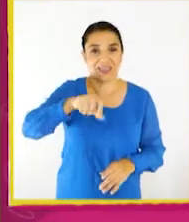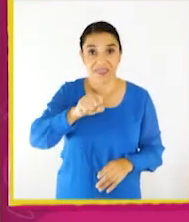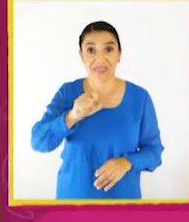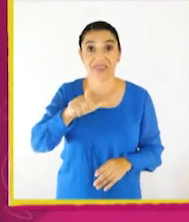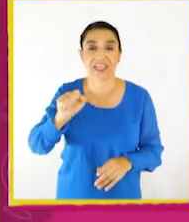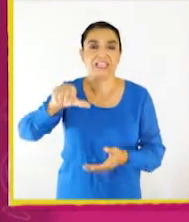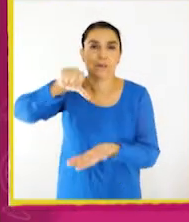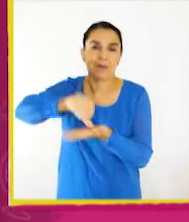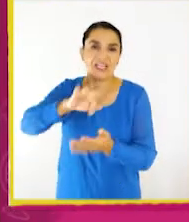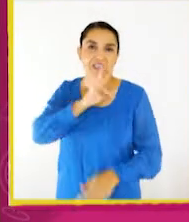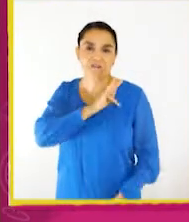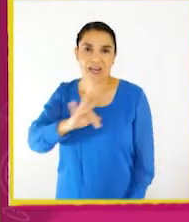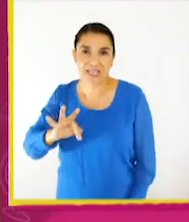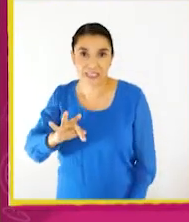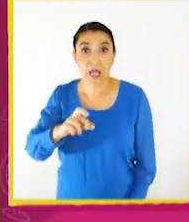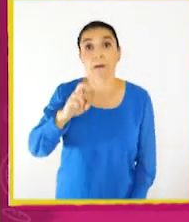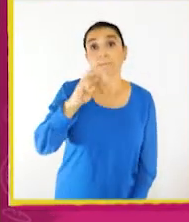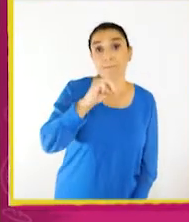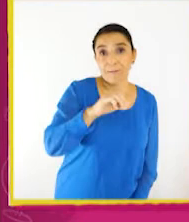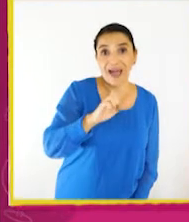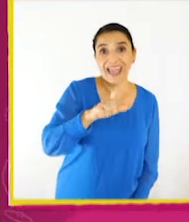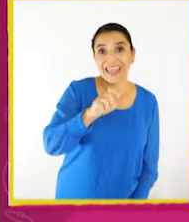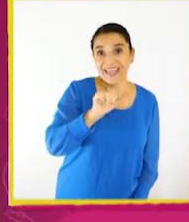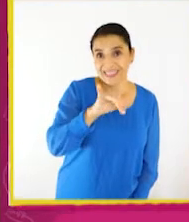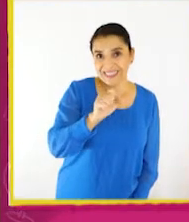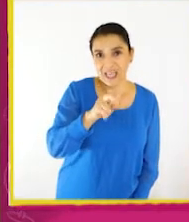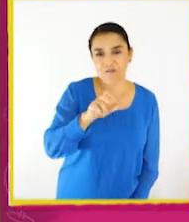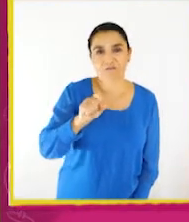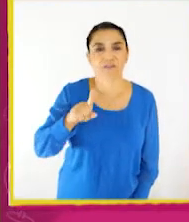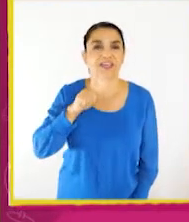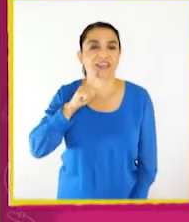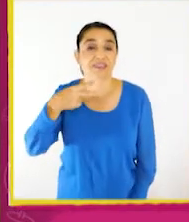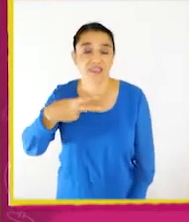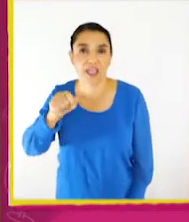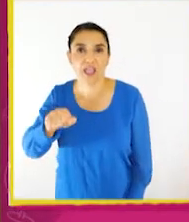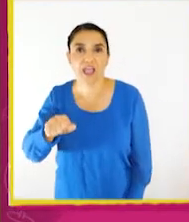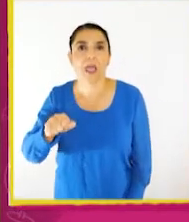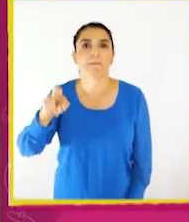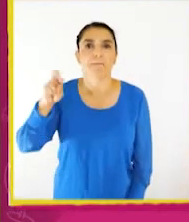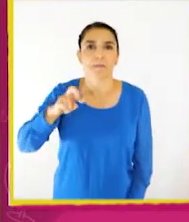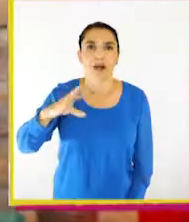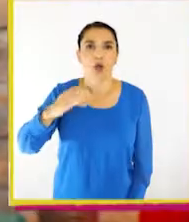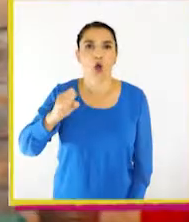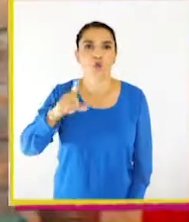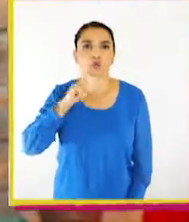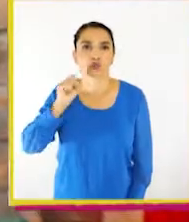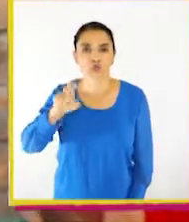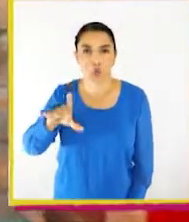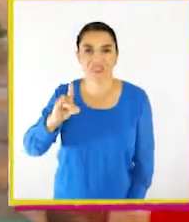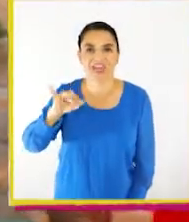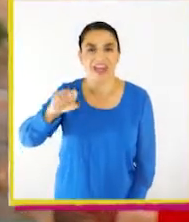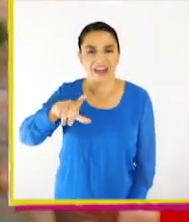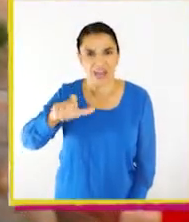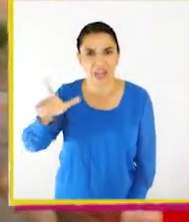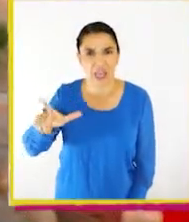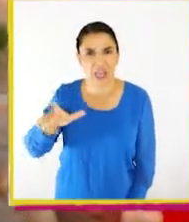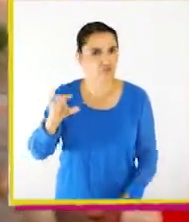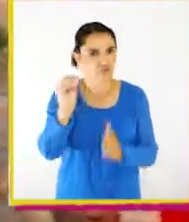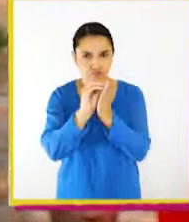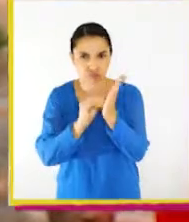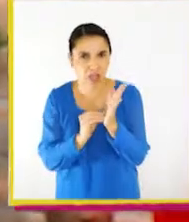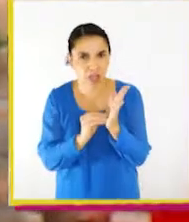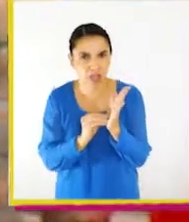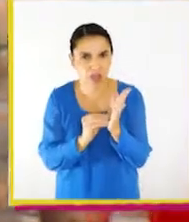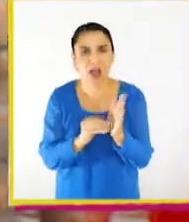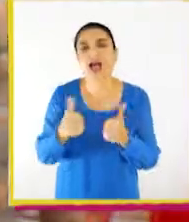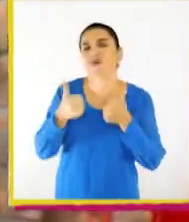Francia. Hijo de Elizabeth y Daniel Cousteau. ¿Qué datos tenemos acá? Muy bien, los datos